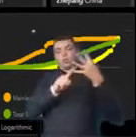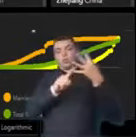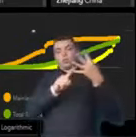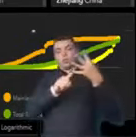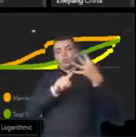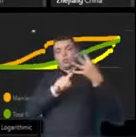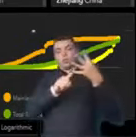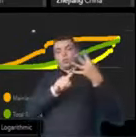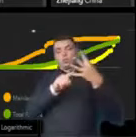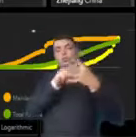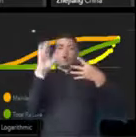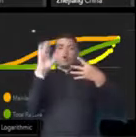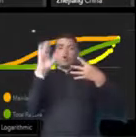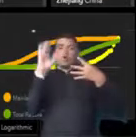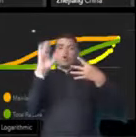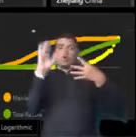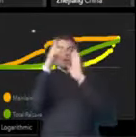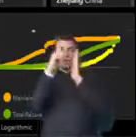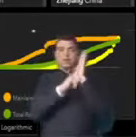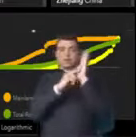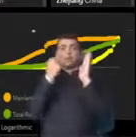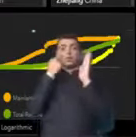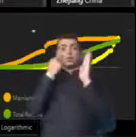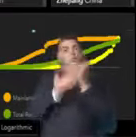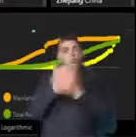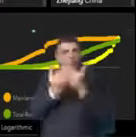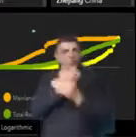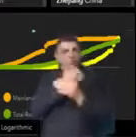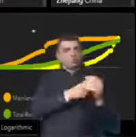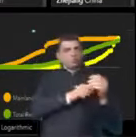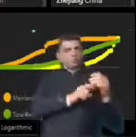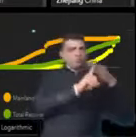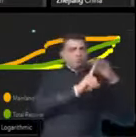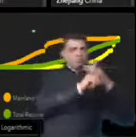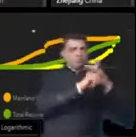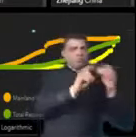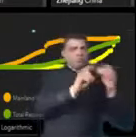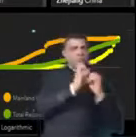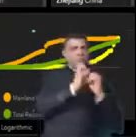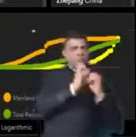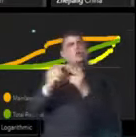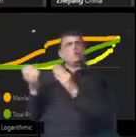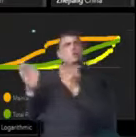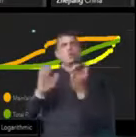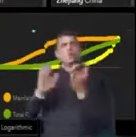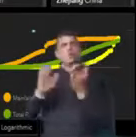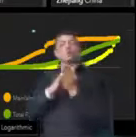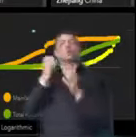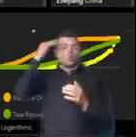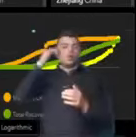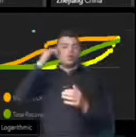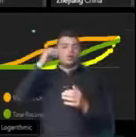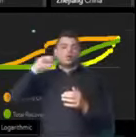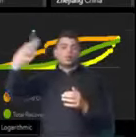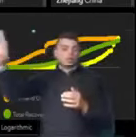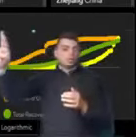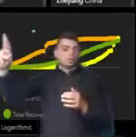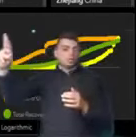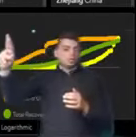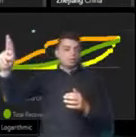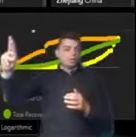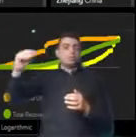este número de casos y de muertes, quiero que miren a Corea del Sur, que en este momento se encuentra de cuarta